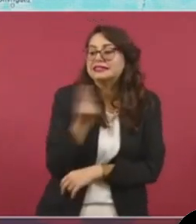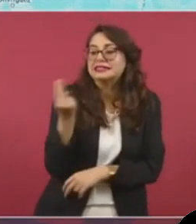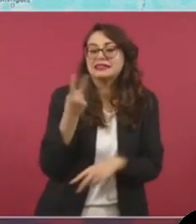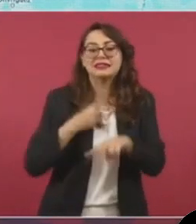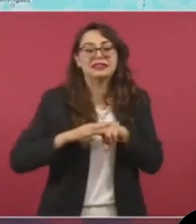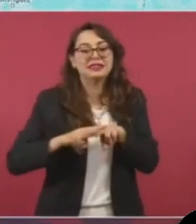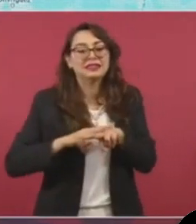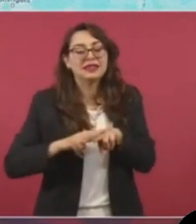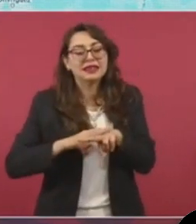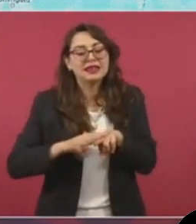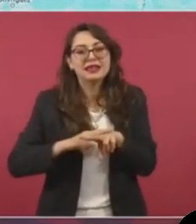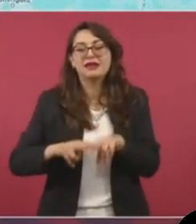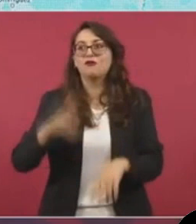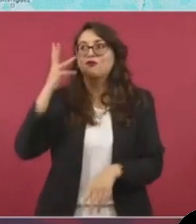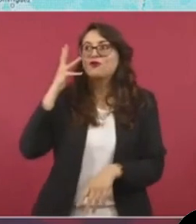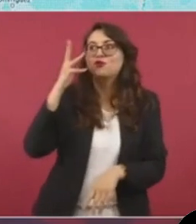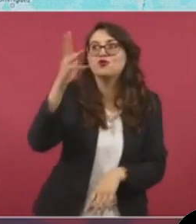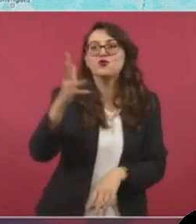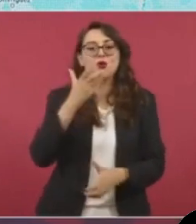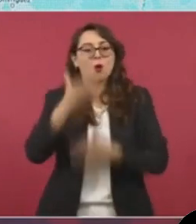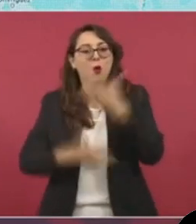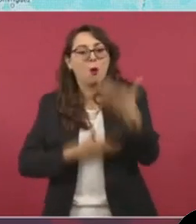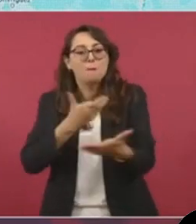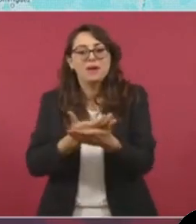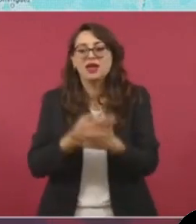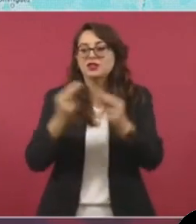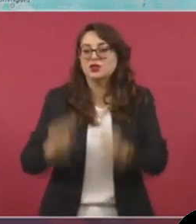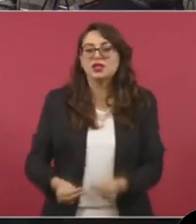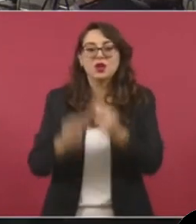vamos a decir con neutralidad